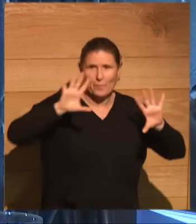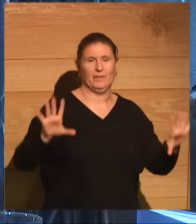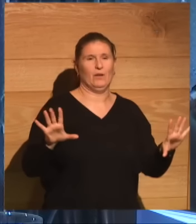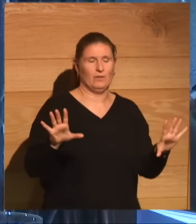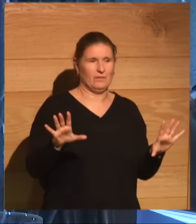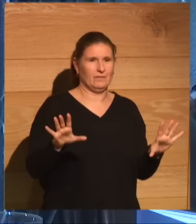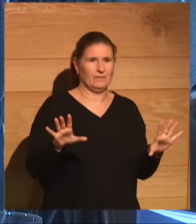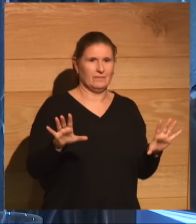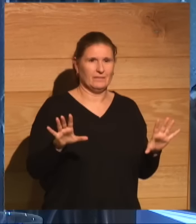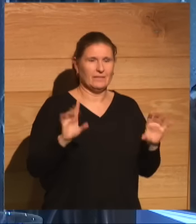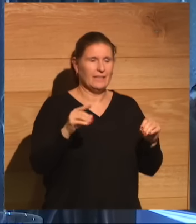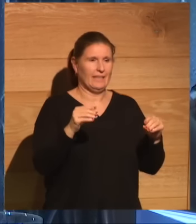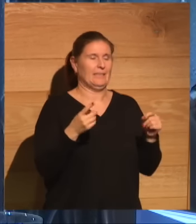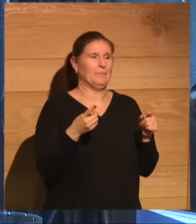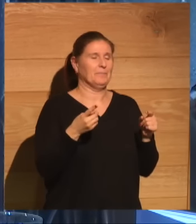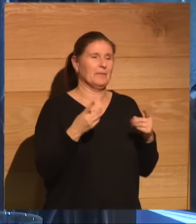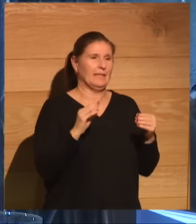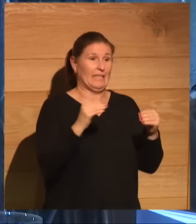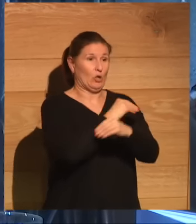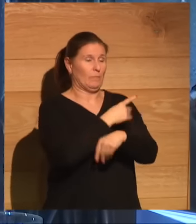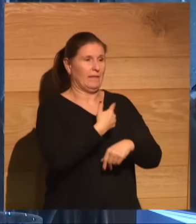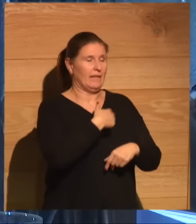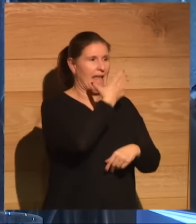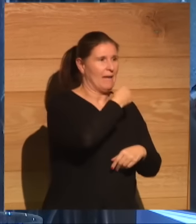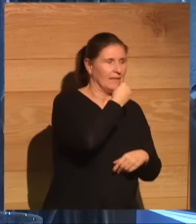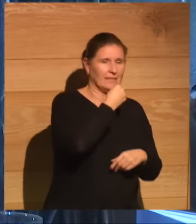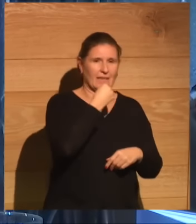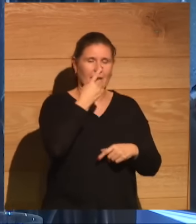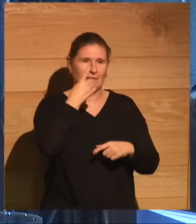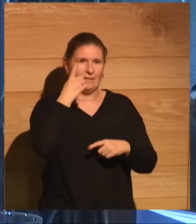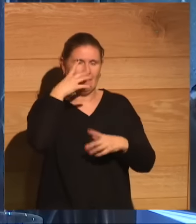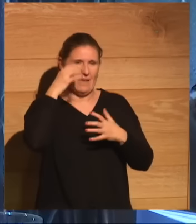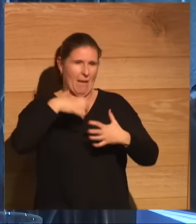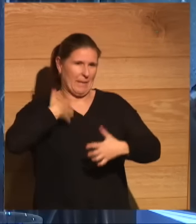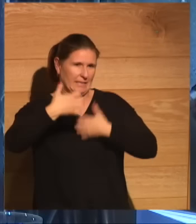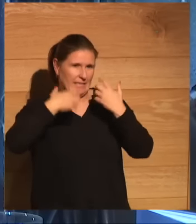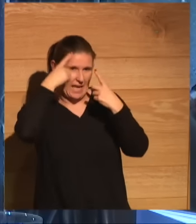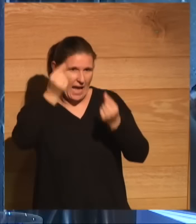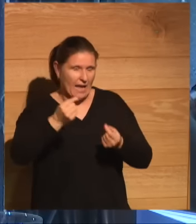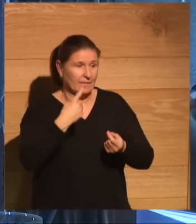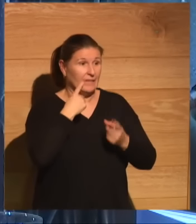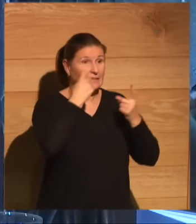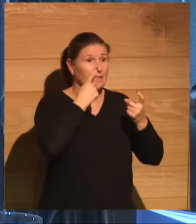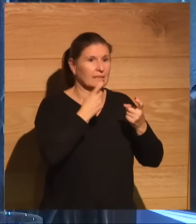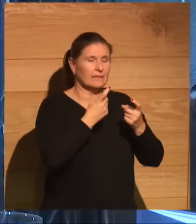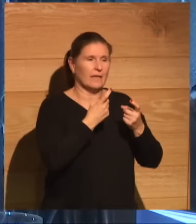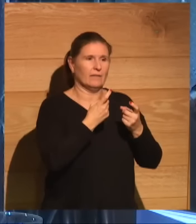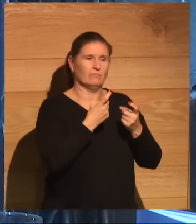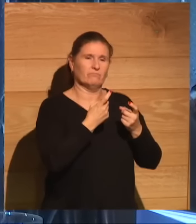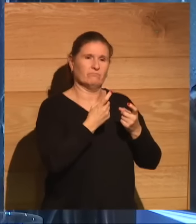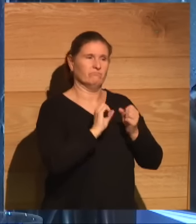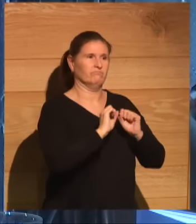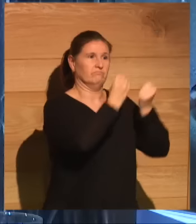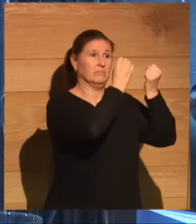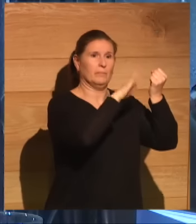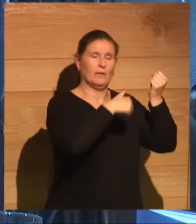dicotomía de la bella y la bestia, la mujer y el monstruo, intentar sobrevivir y que te intenten utilizar, pues